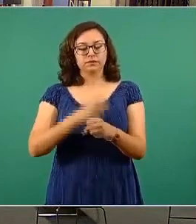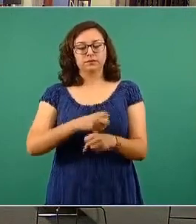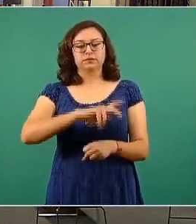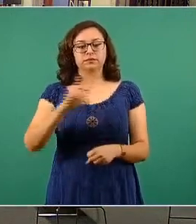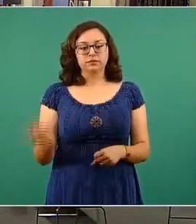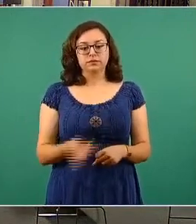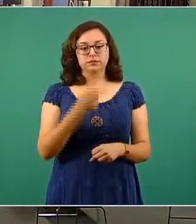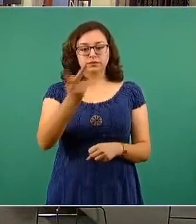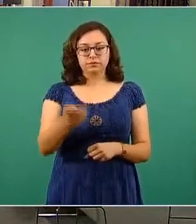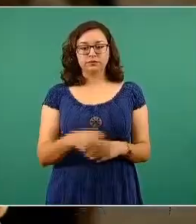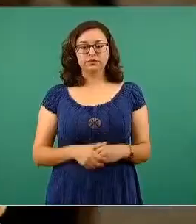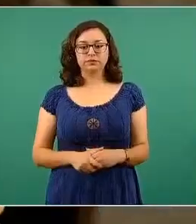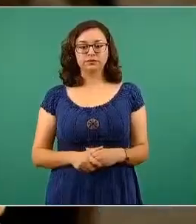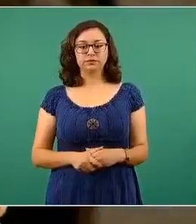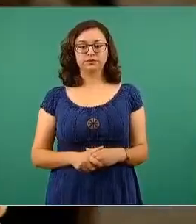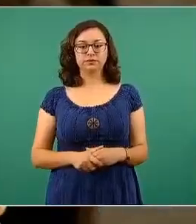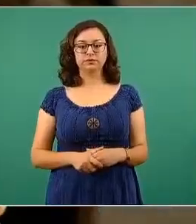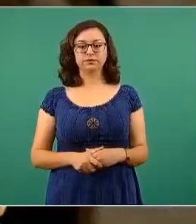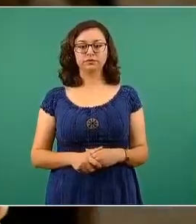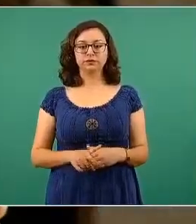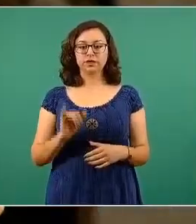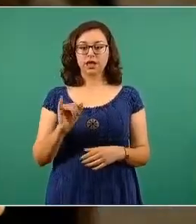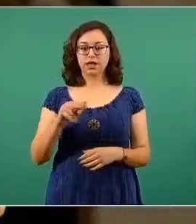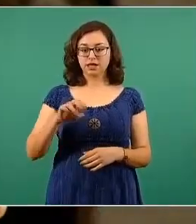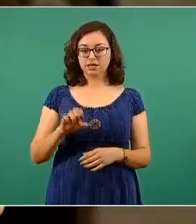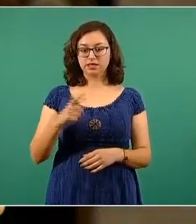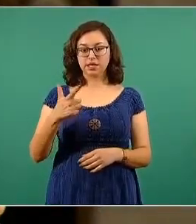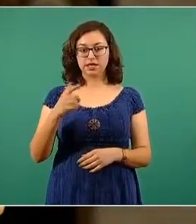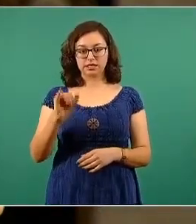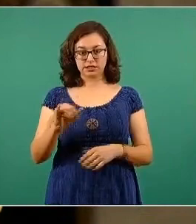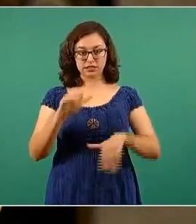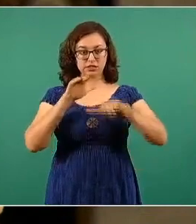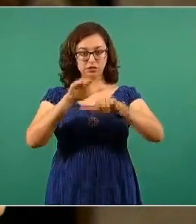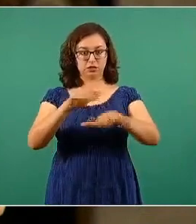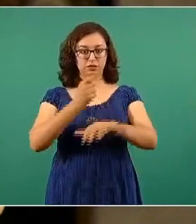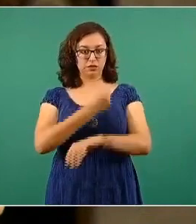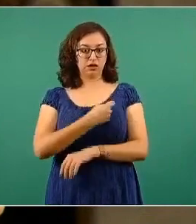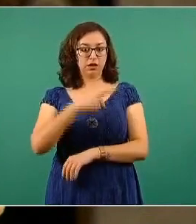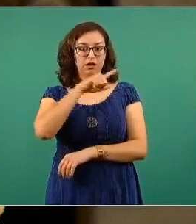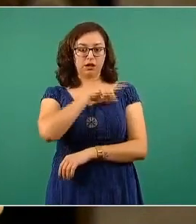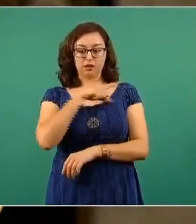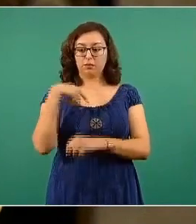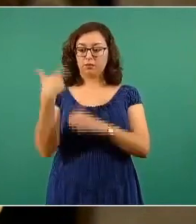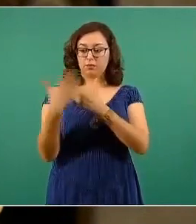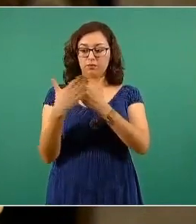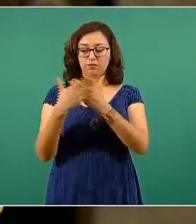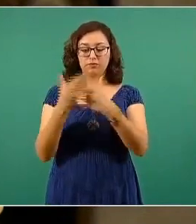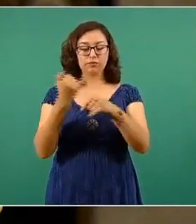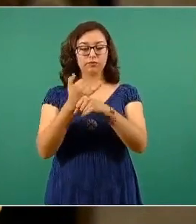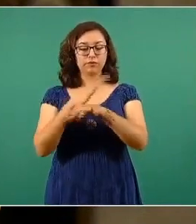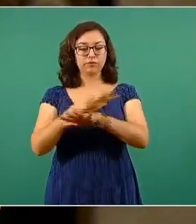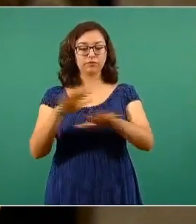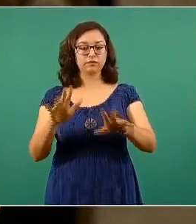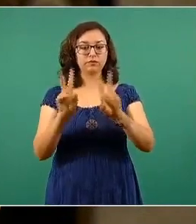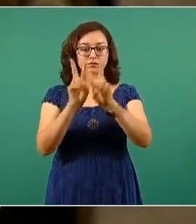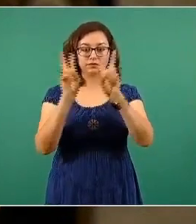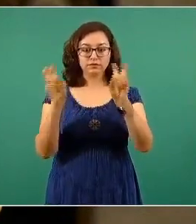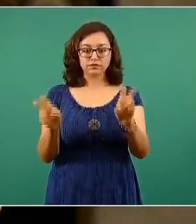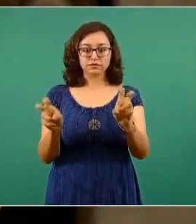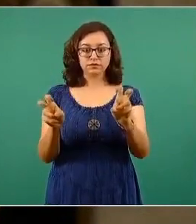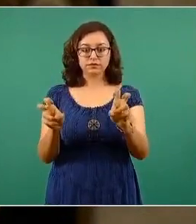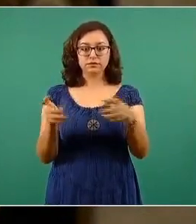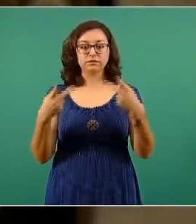referente a los datos que va a dar el INEGI sobre salud. Esos datos que van a obtener ahora referentes a los aumentos a